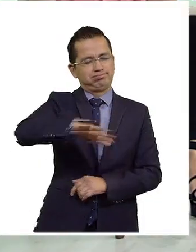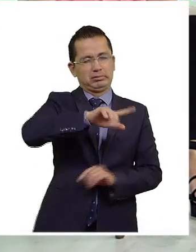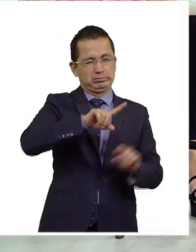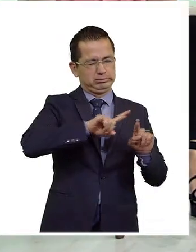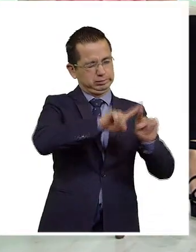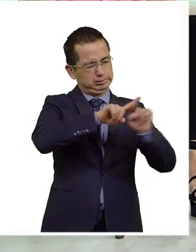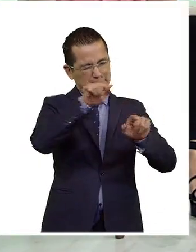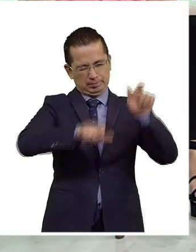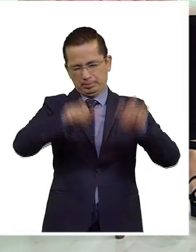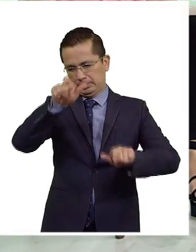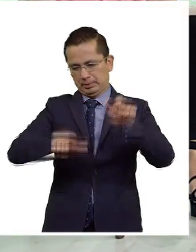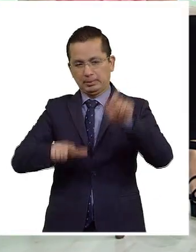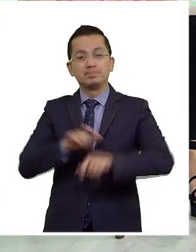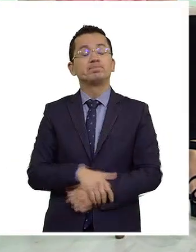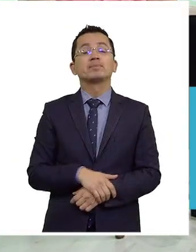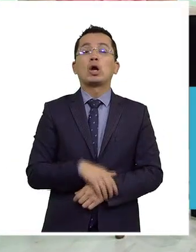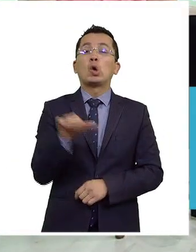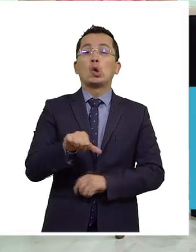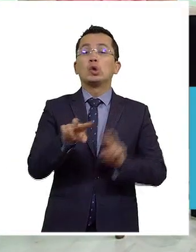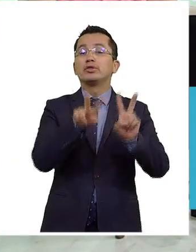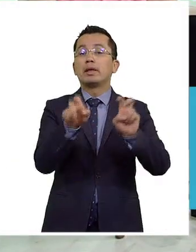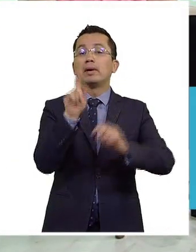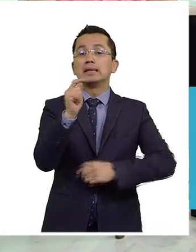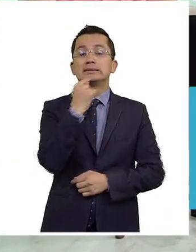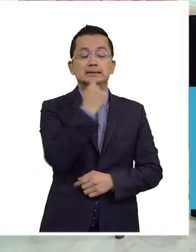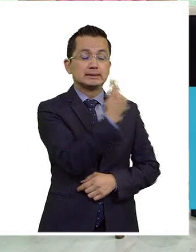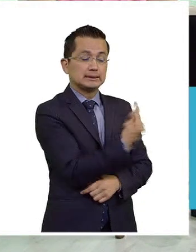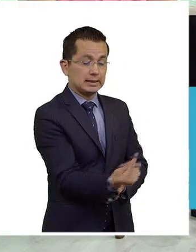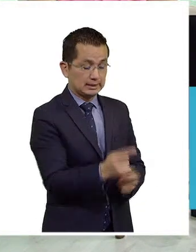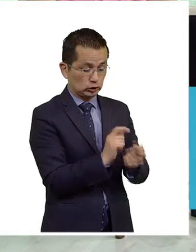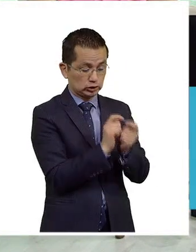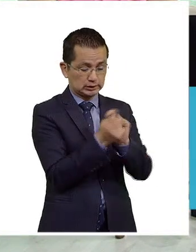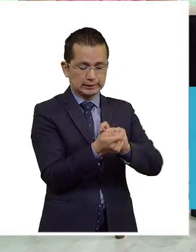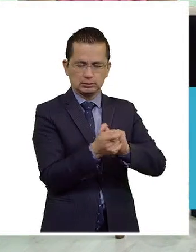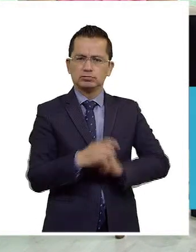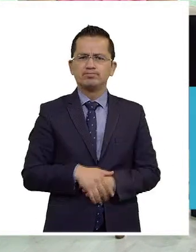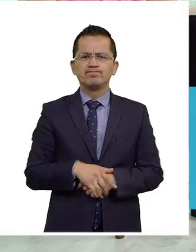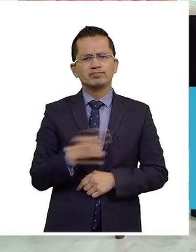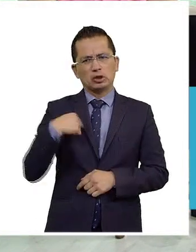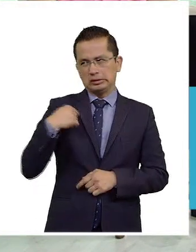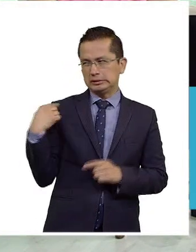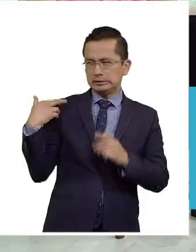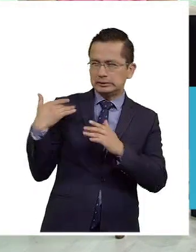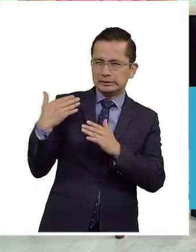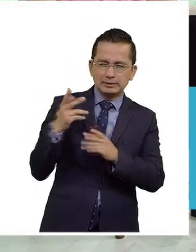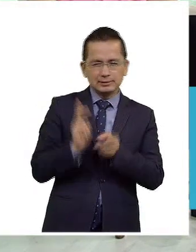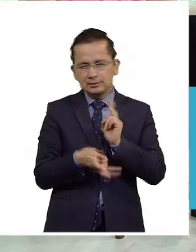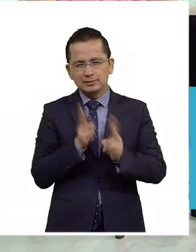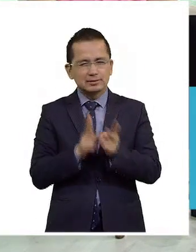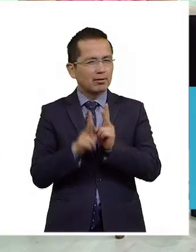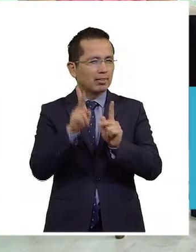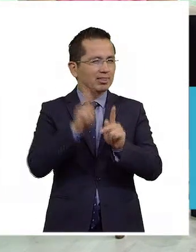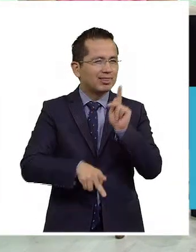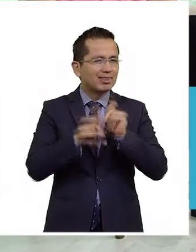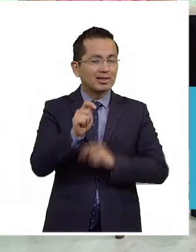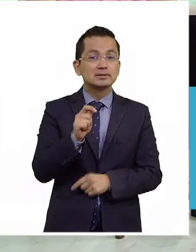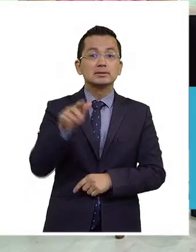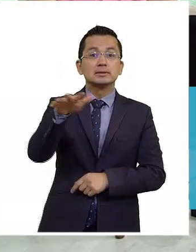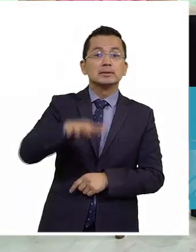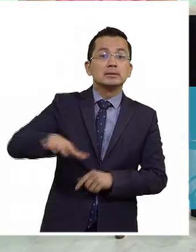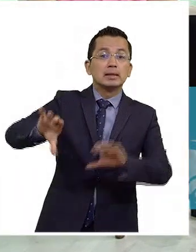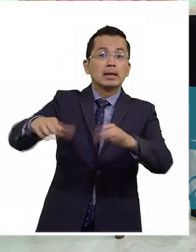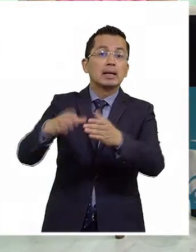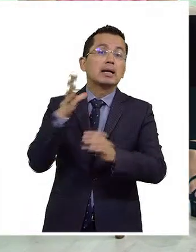charlando sobre la iniciativa de reforma que se encuentra en el Congreso de la Ciudad de México. Y sobre todo lo importante es recalcar que